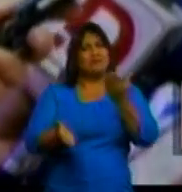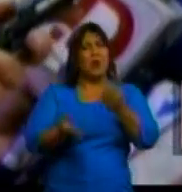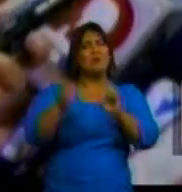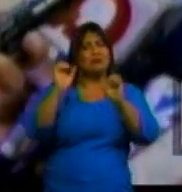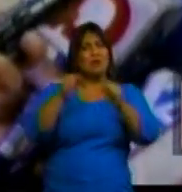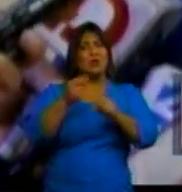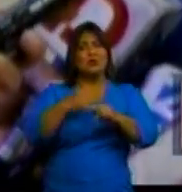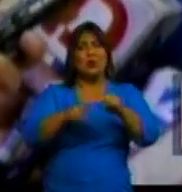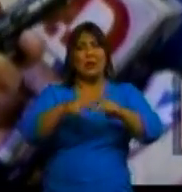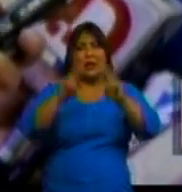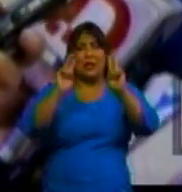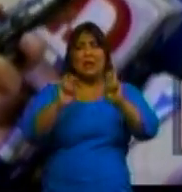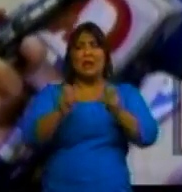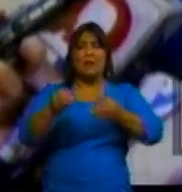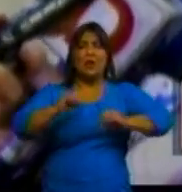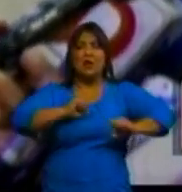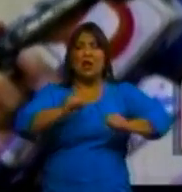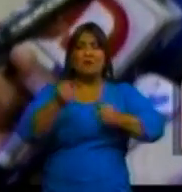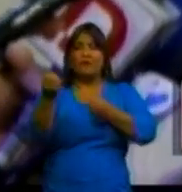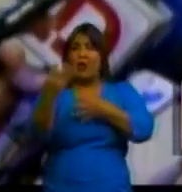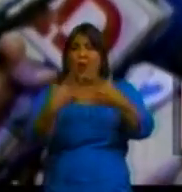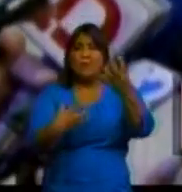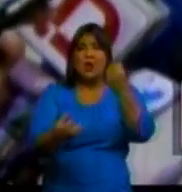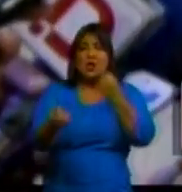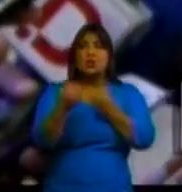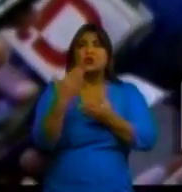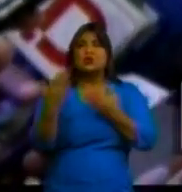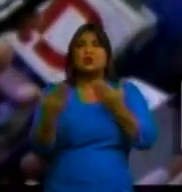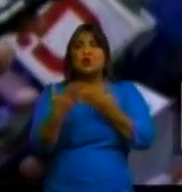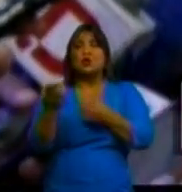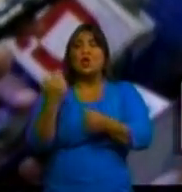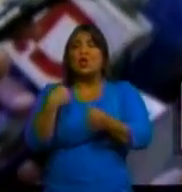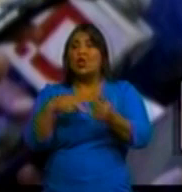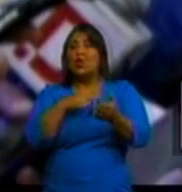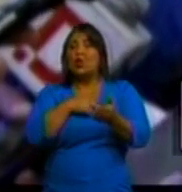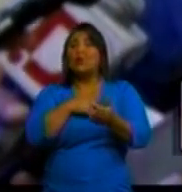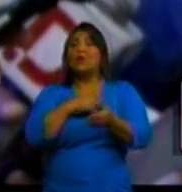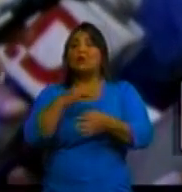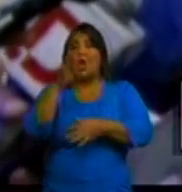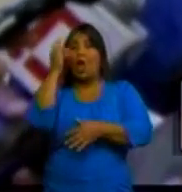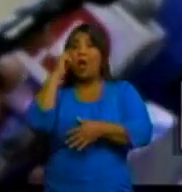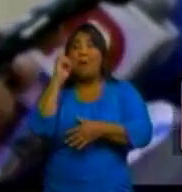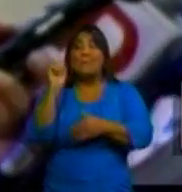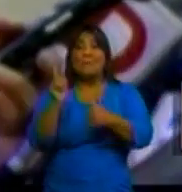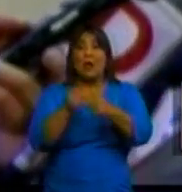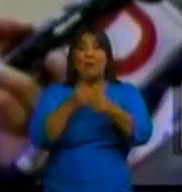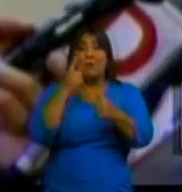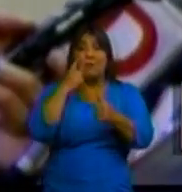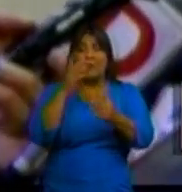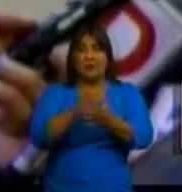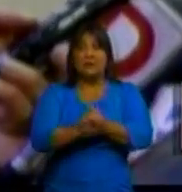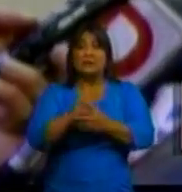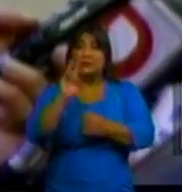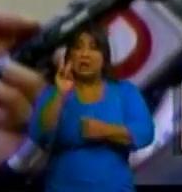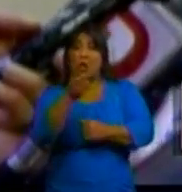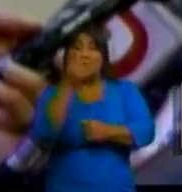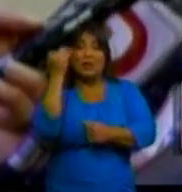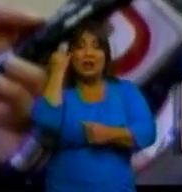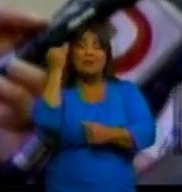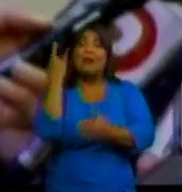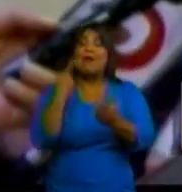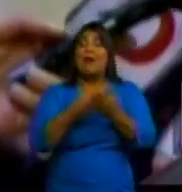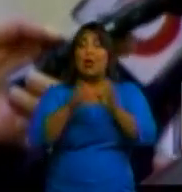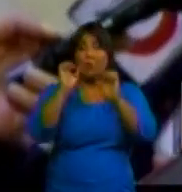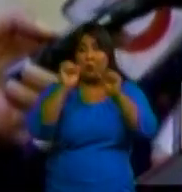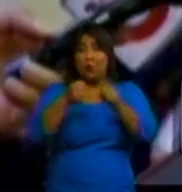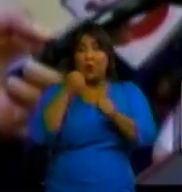respecto de trámites, de información, de ubicación de nuestros centros especializados en su primera etapa. Y en nuestra segunda etapa la idea es que podamos hacer